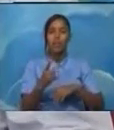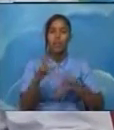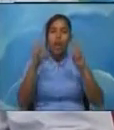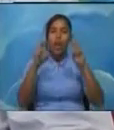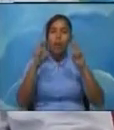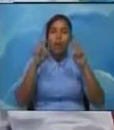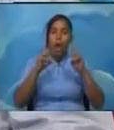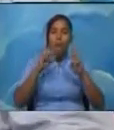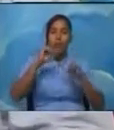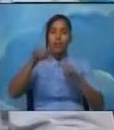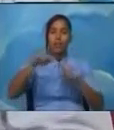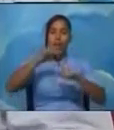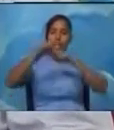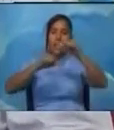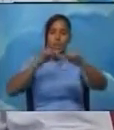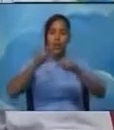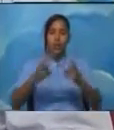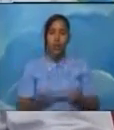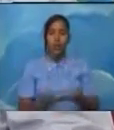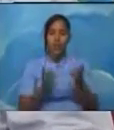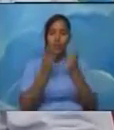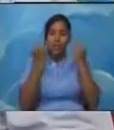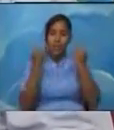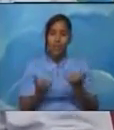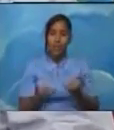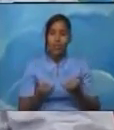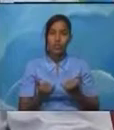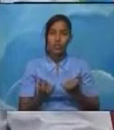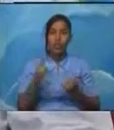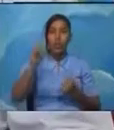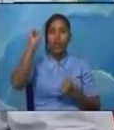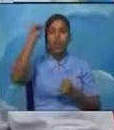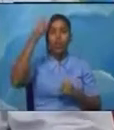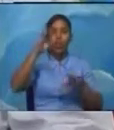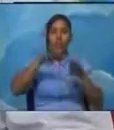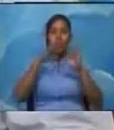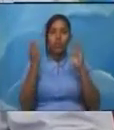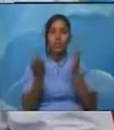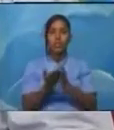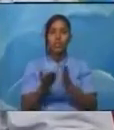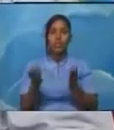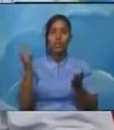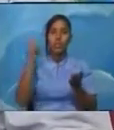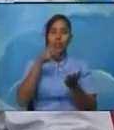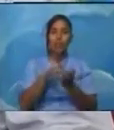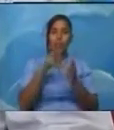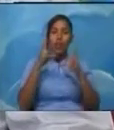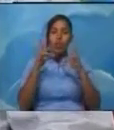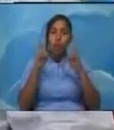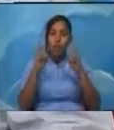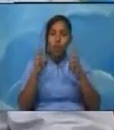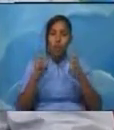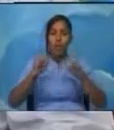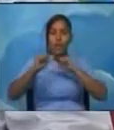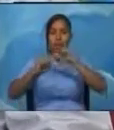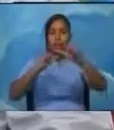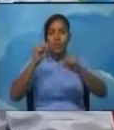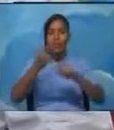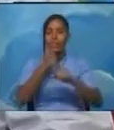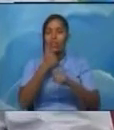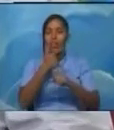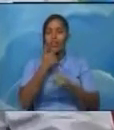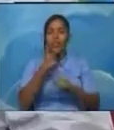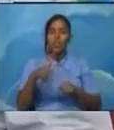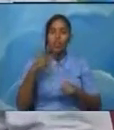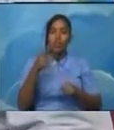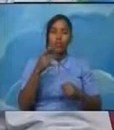nueva generación. En la vida actual que estamos ahorita en la luz del mundo, hermano, se está levantando una nueva generación. Y qué lindo cuando el